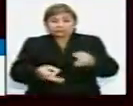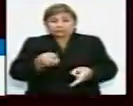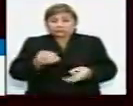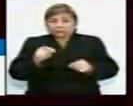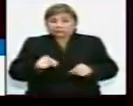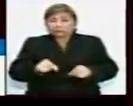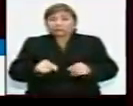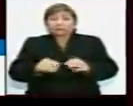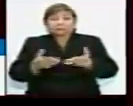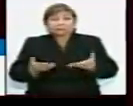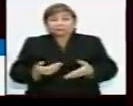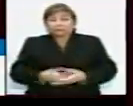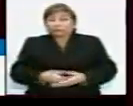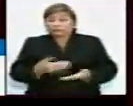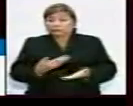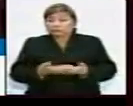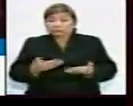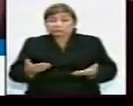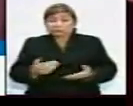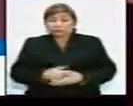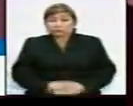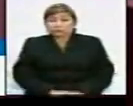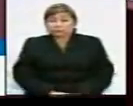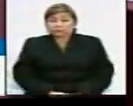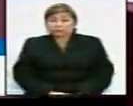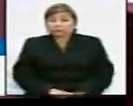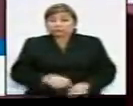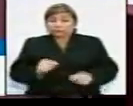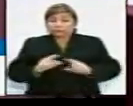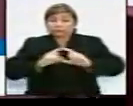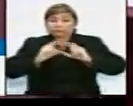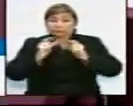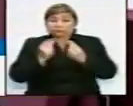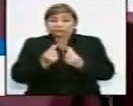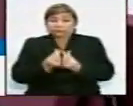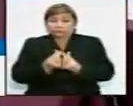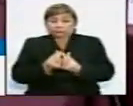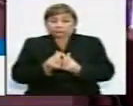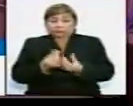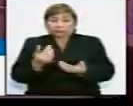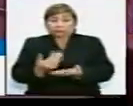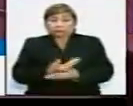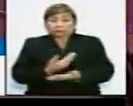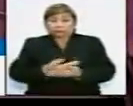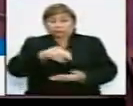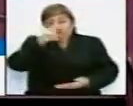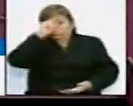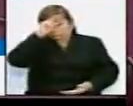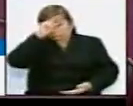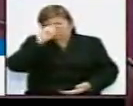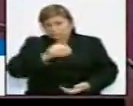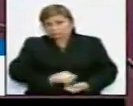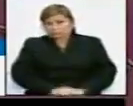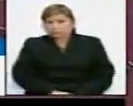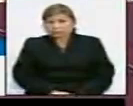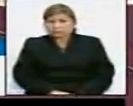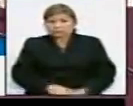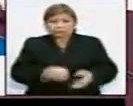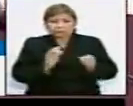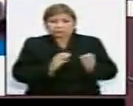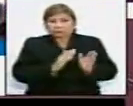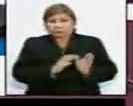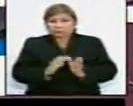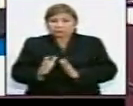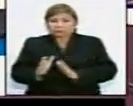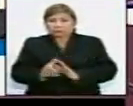Nacional de Elecciones. Por lo tanto, esta agrupación que usted menciona, Nuevo Perú, creo que fue el nombre, formalmente no